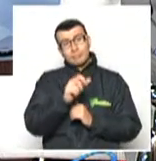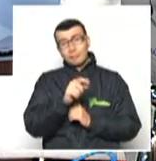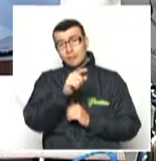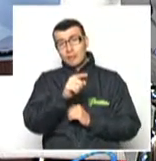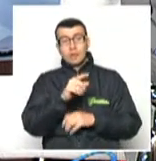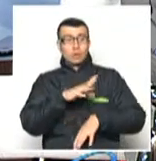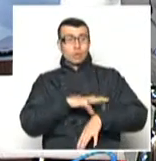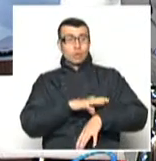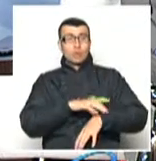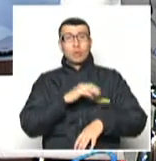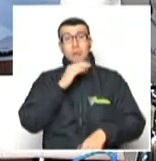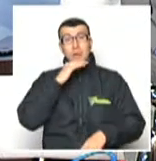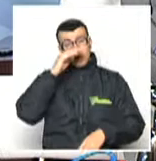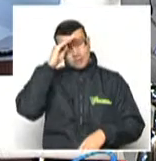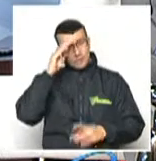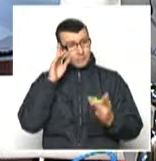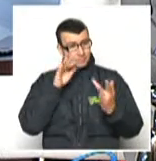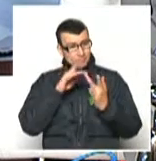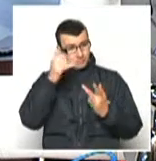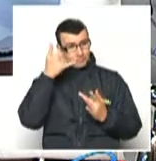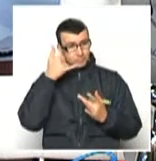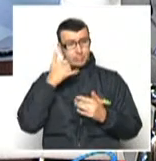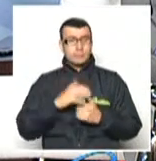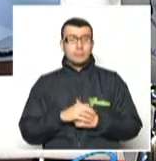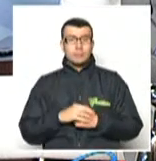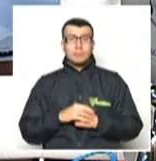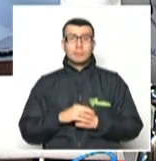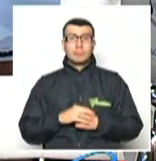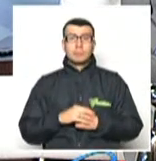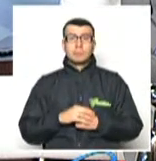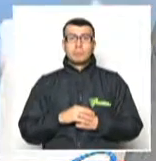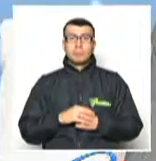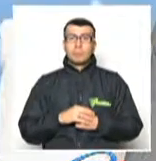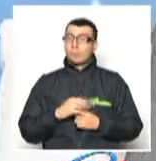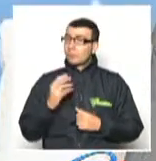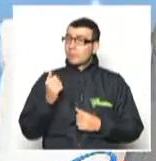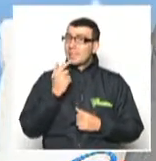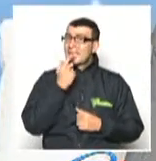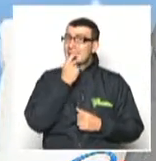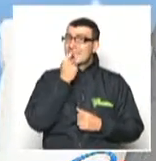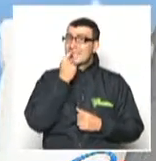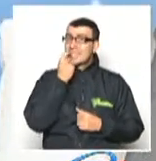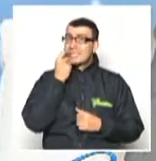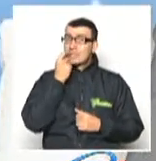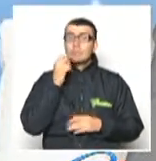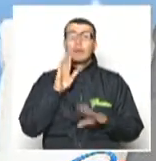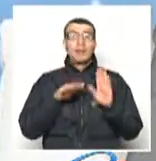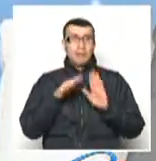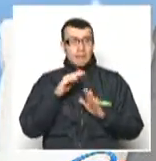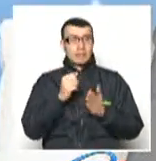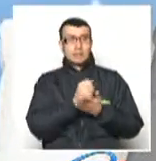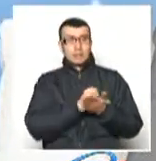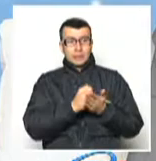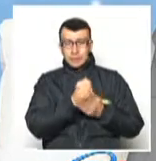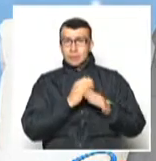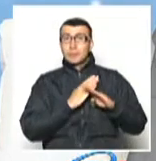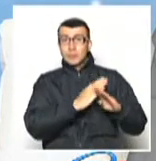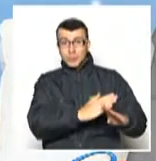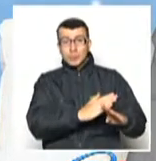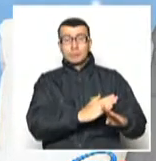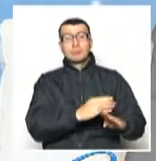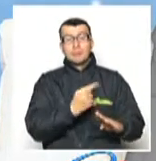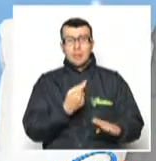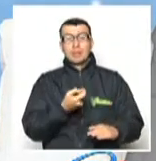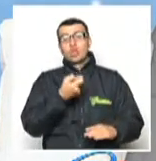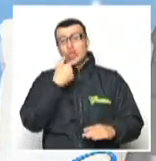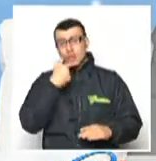por favor. Bueno, ok. Gracias. Sí, señora. Los dientes se manchan muchas veces por antibiótico, puede ser por tetraciclina especialmente que les